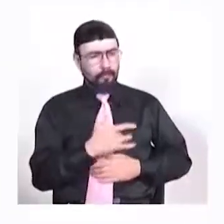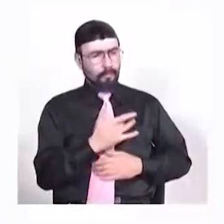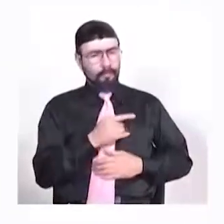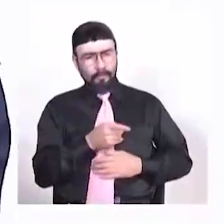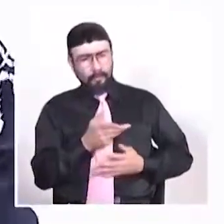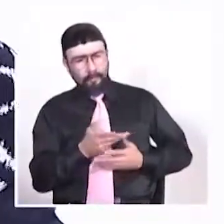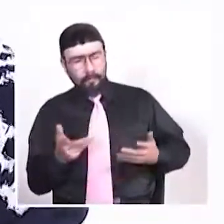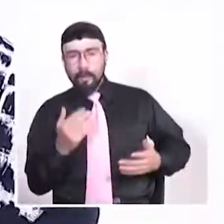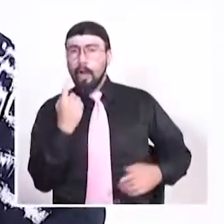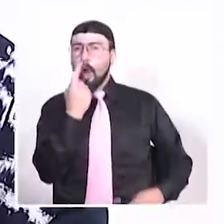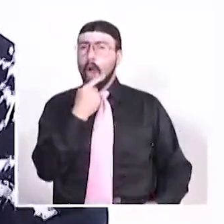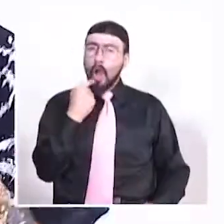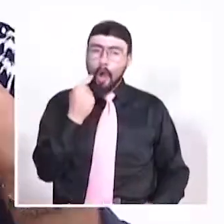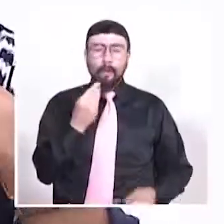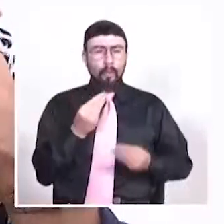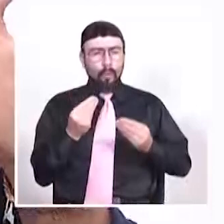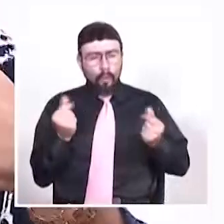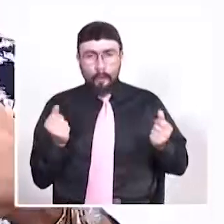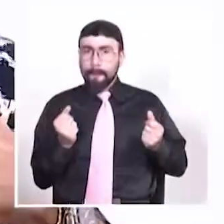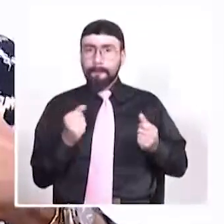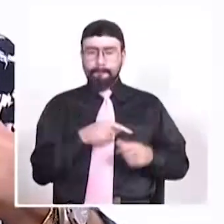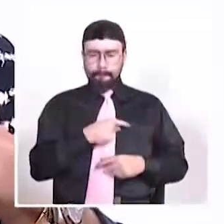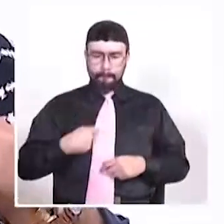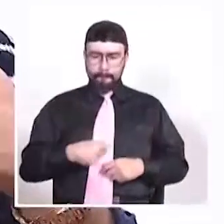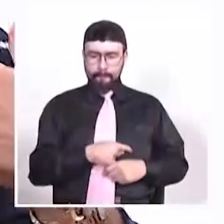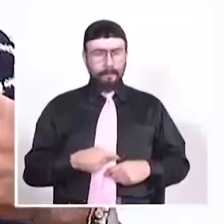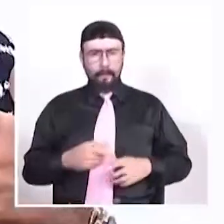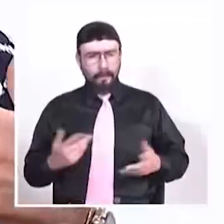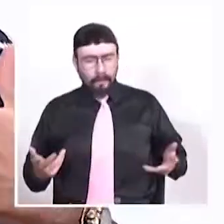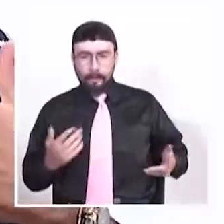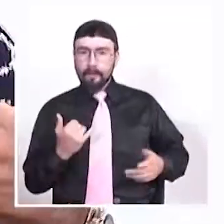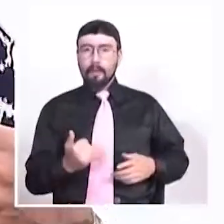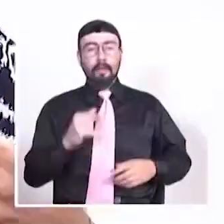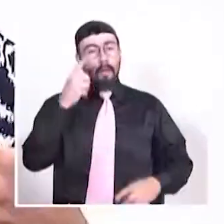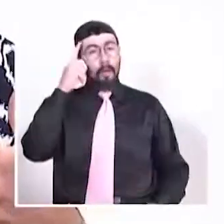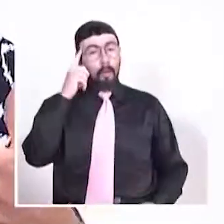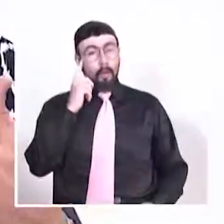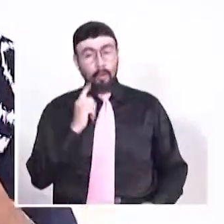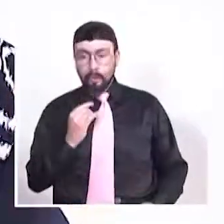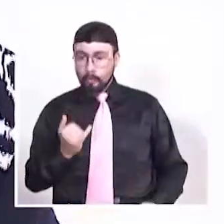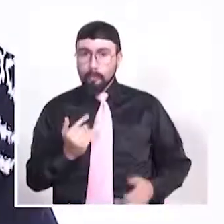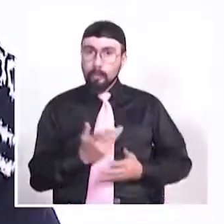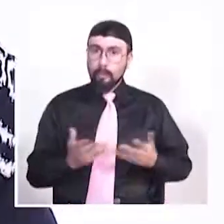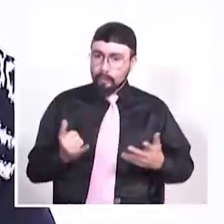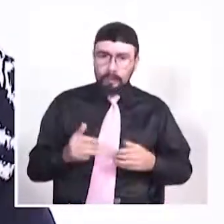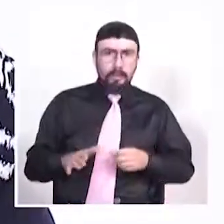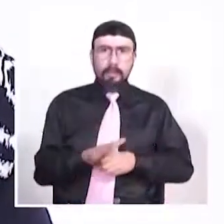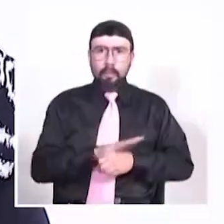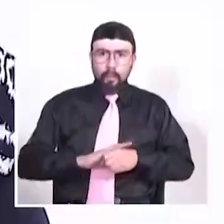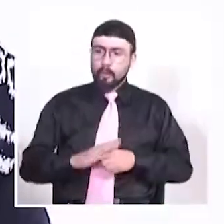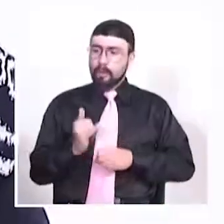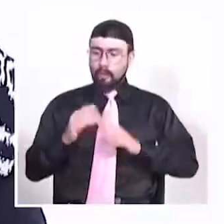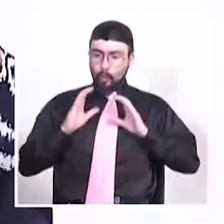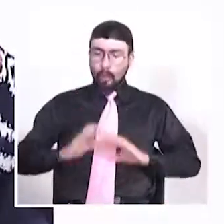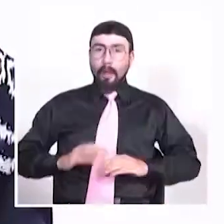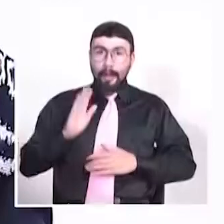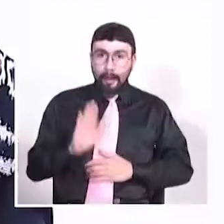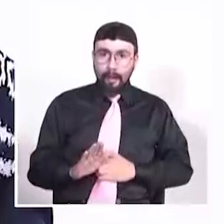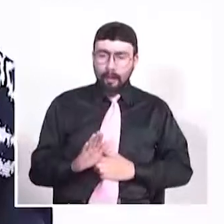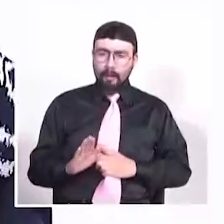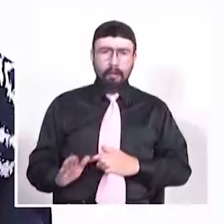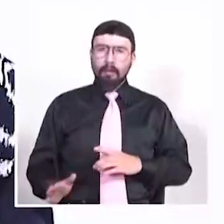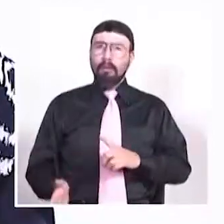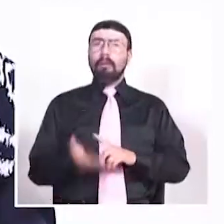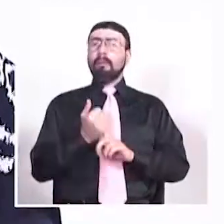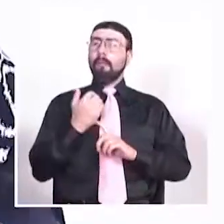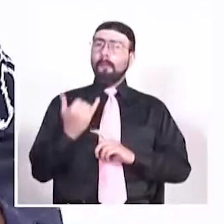decía boca reseca, intestino no sé qué, sudoración, todas esas situaciones que el cuerpo manifiesta para uno entrar a ¿qué? A